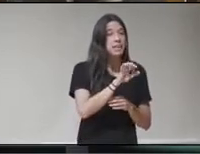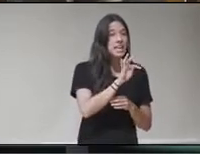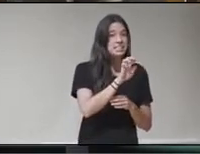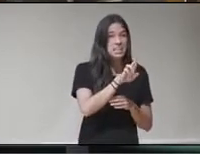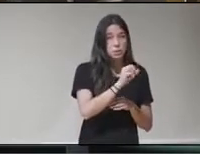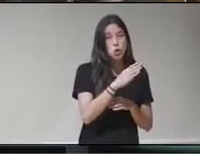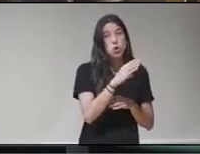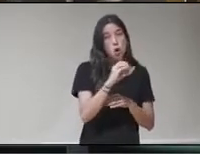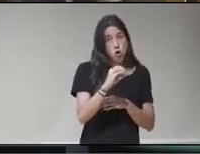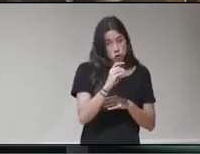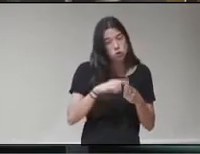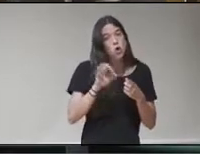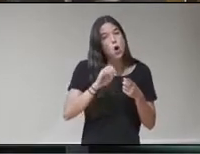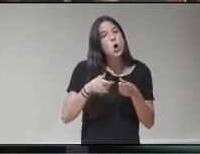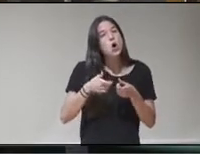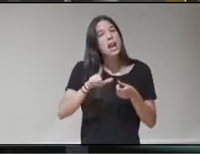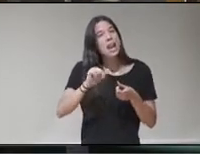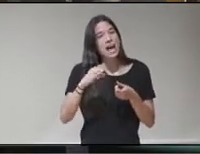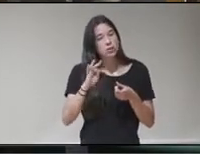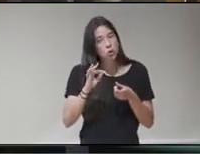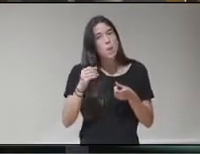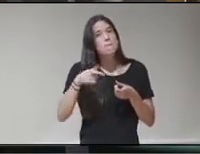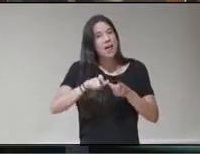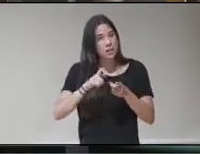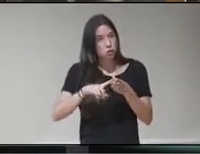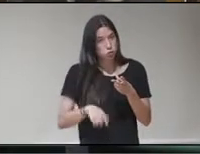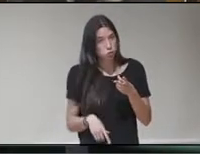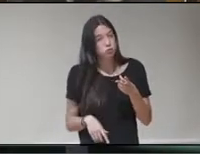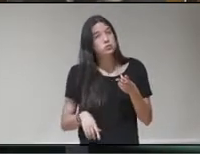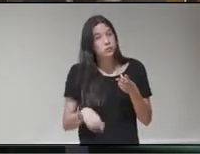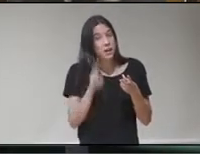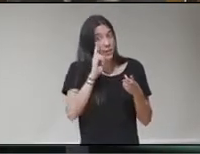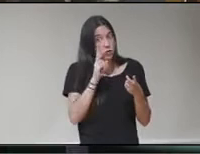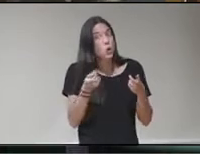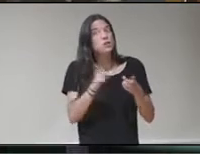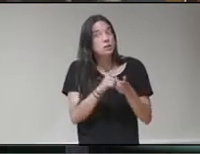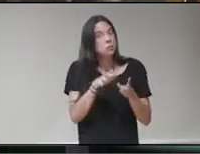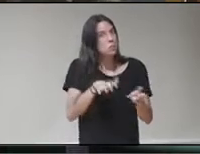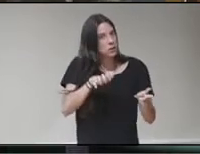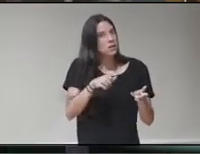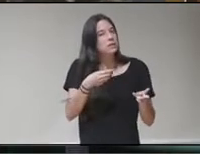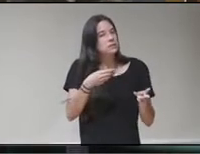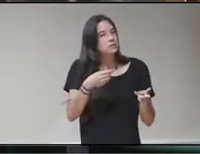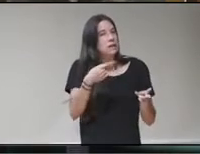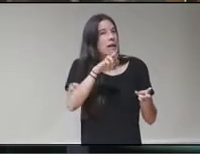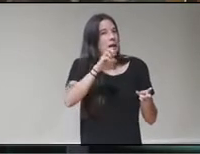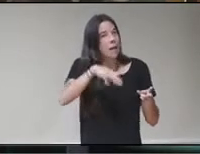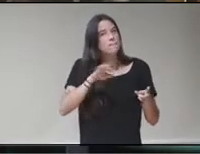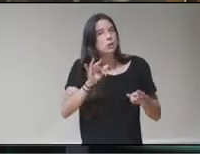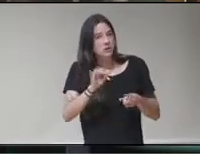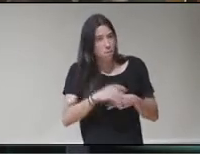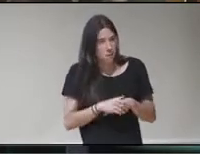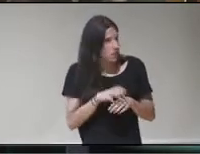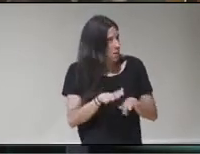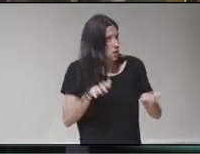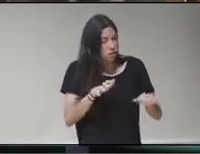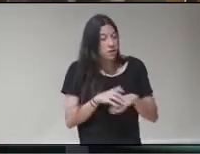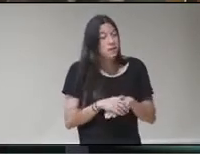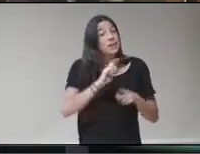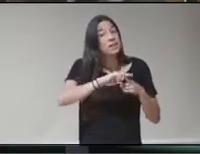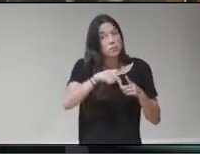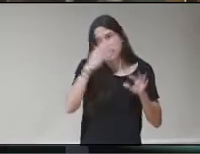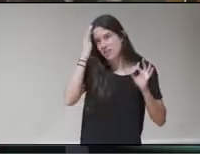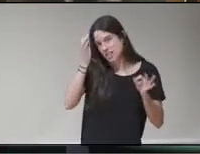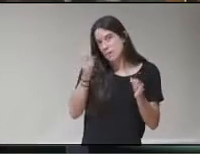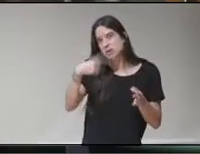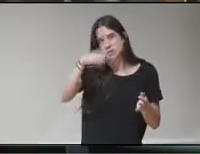son lactobacilos. ¿Veis? Otra vez el predominio de las gram positivas. Luego, evidentemente, todo el mundo sabe que en